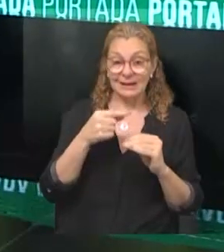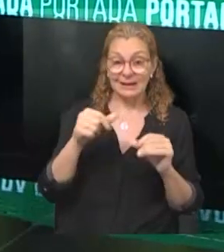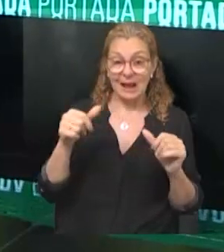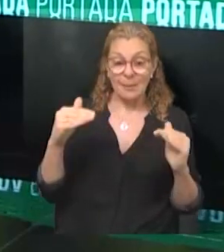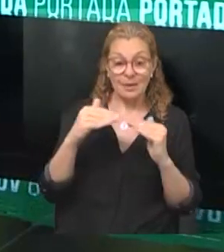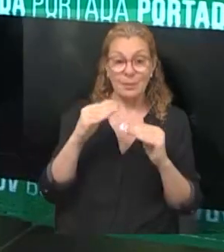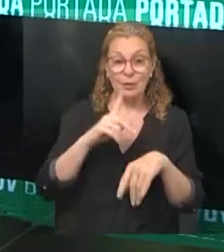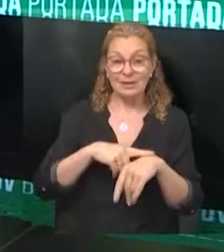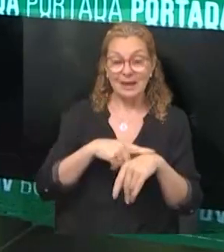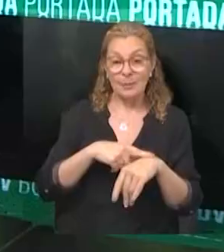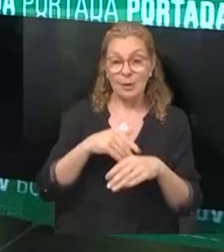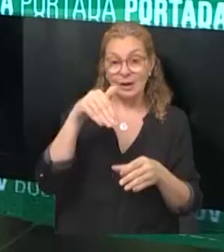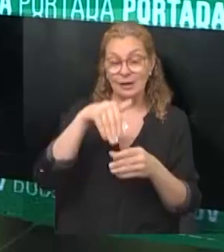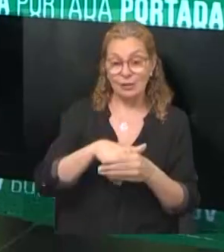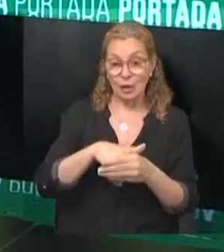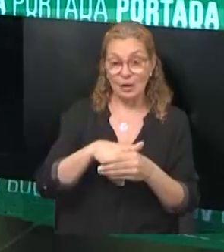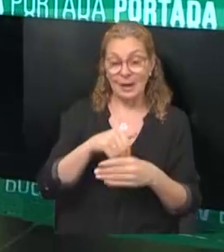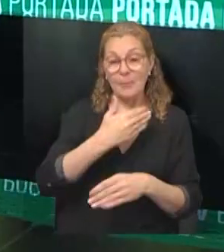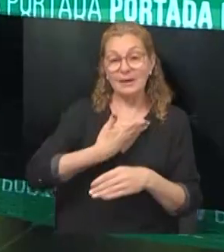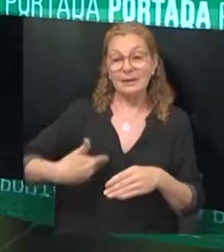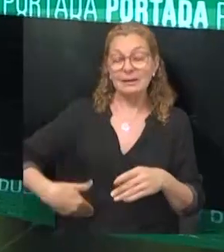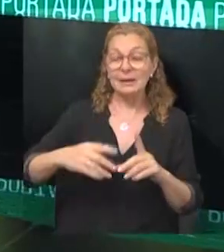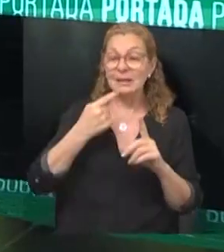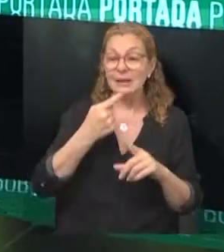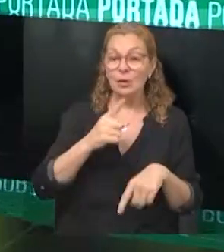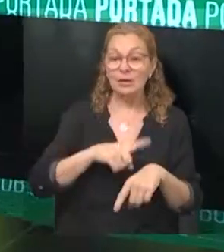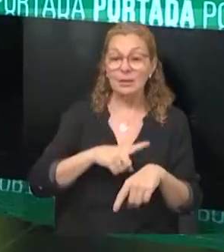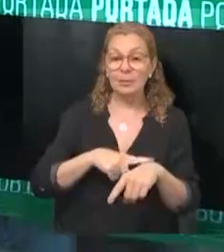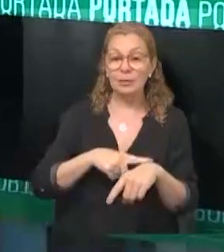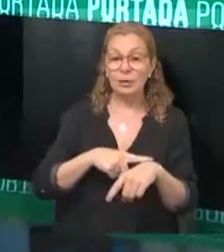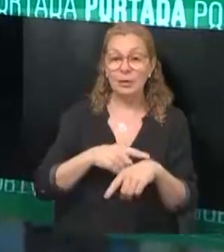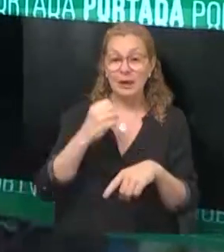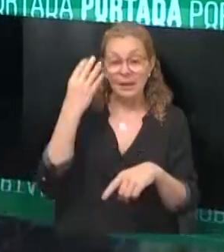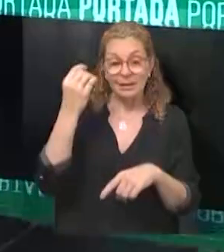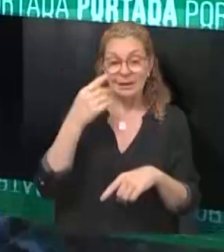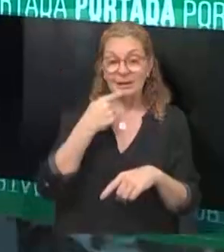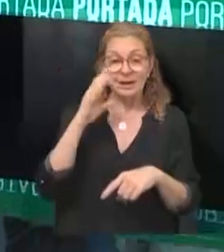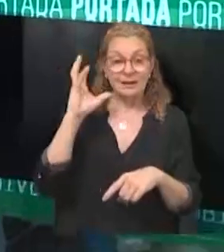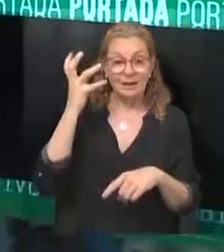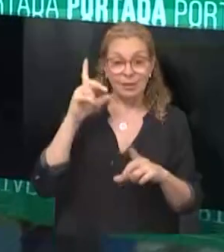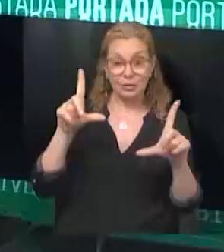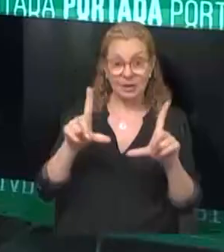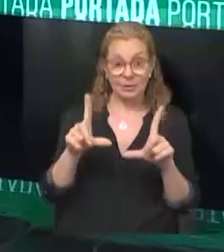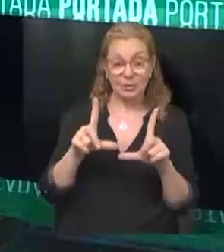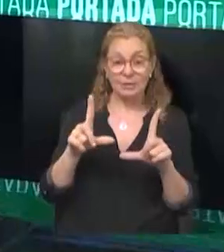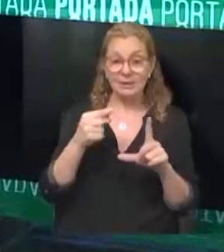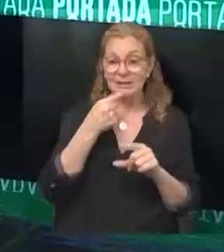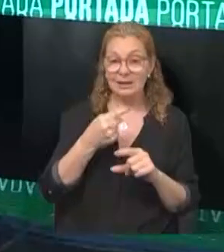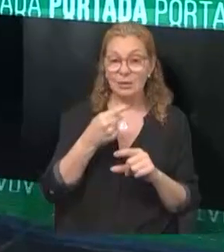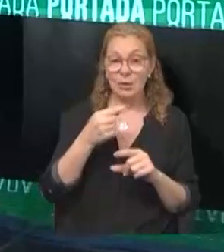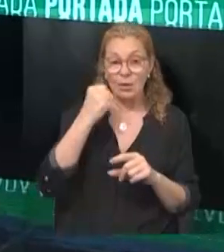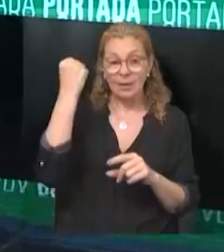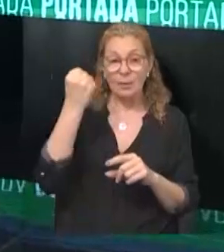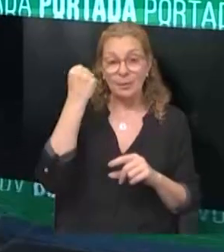simultáneo con las elecciones nacionales sostuvo hace minutos en Cadena Nacional de radio y televisión que es muy